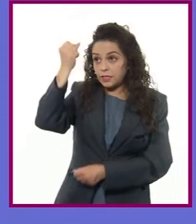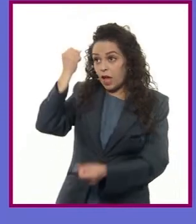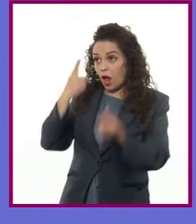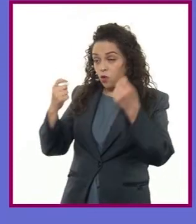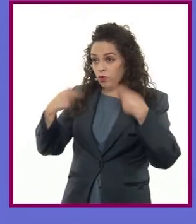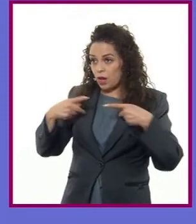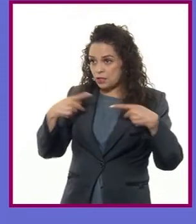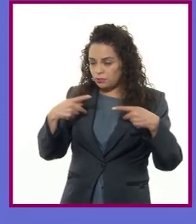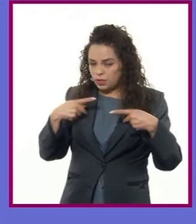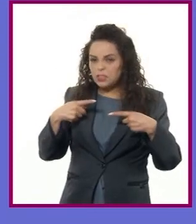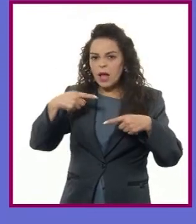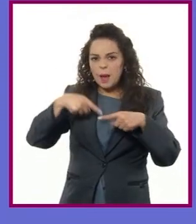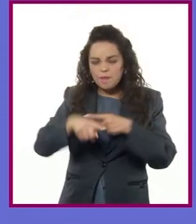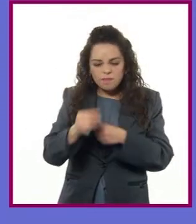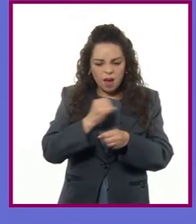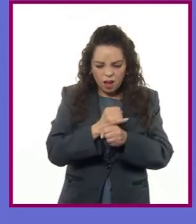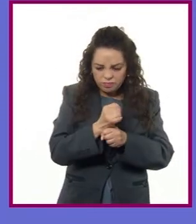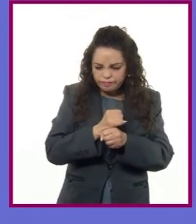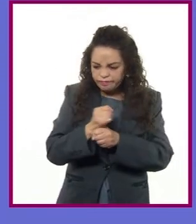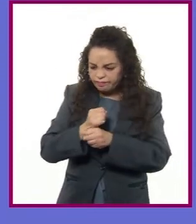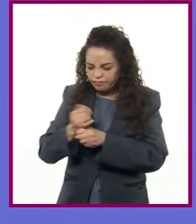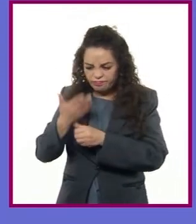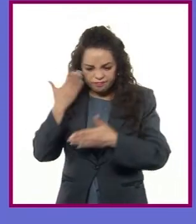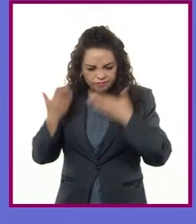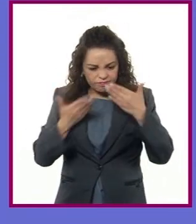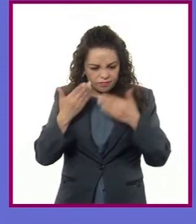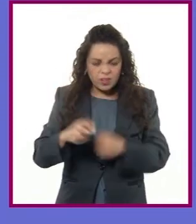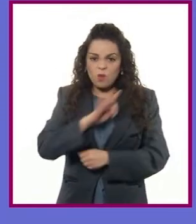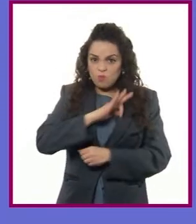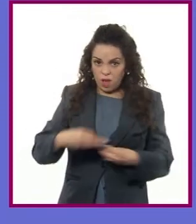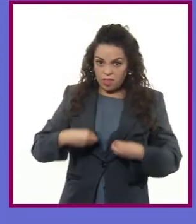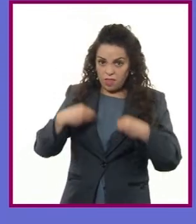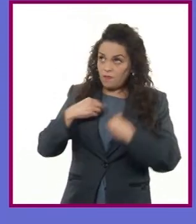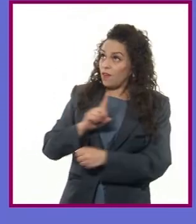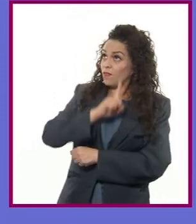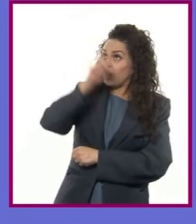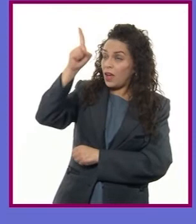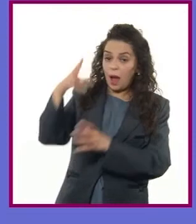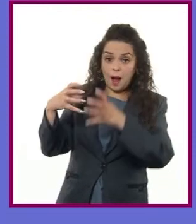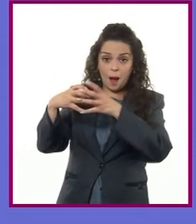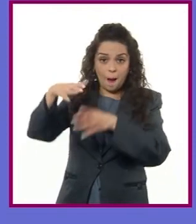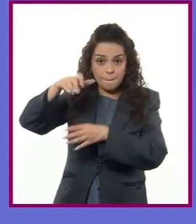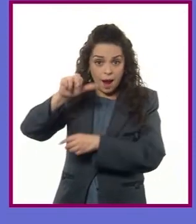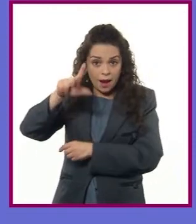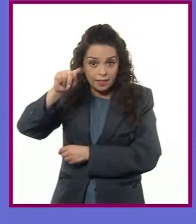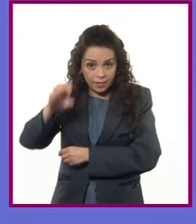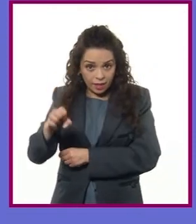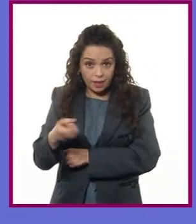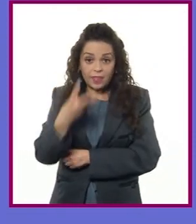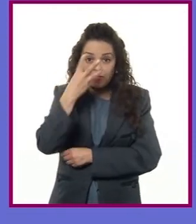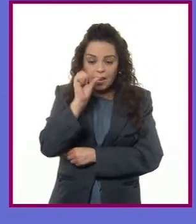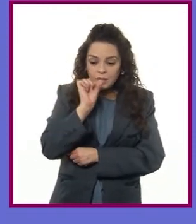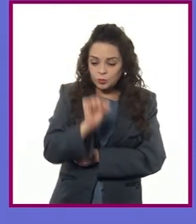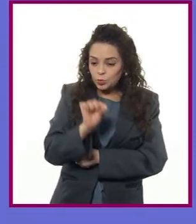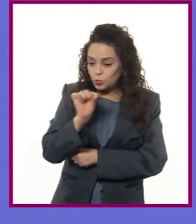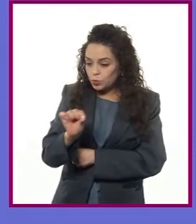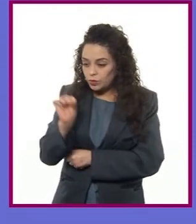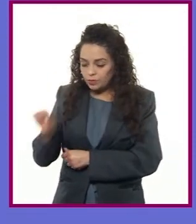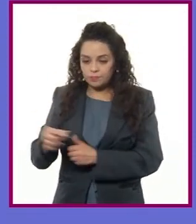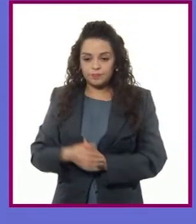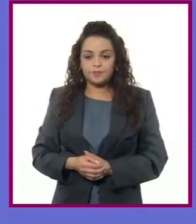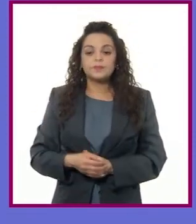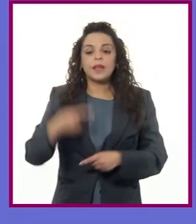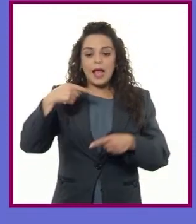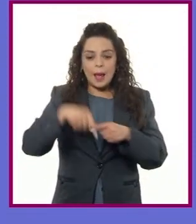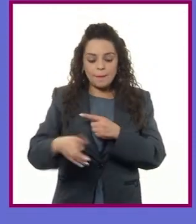las probabilidades de sobrevivir en Marte serían mejores. 3 puntos suspensivos. Están estudiando la idea de